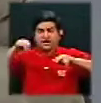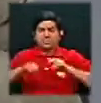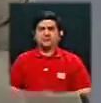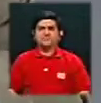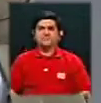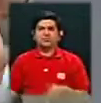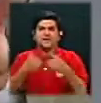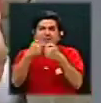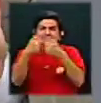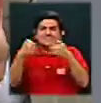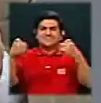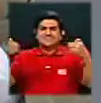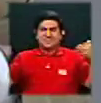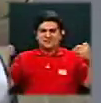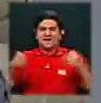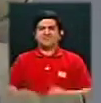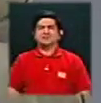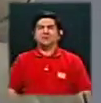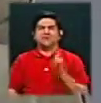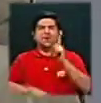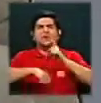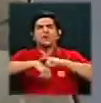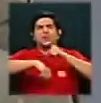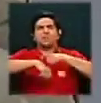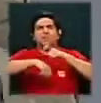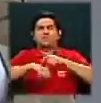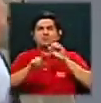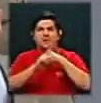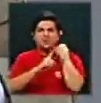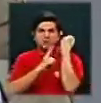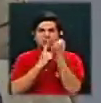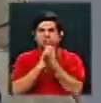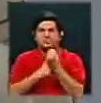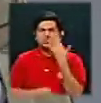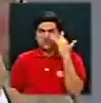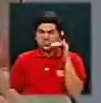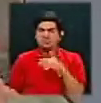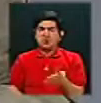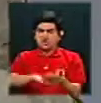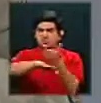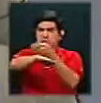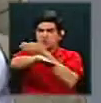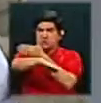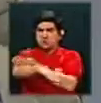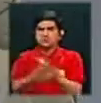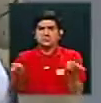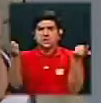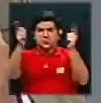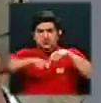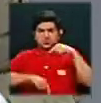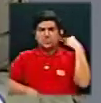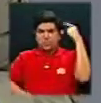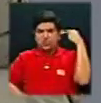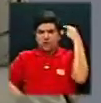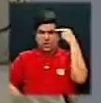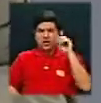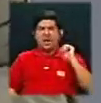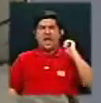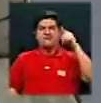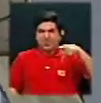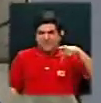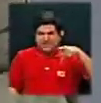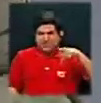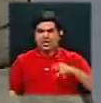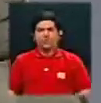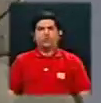en la brecha. En algunos momentos las condiciones han parecido mejorar, digamos, como ocurrió durante la administración Abel Pacheco,